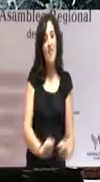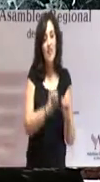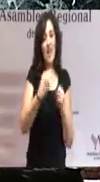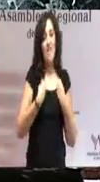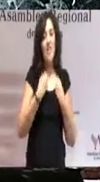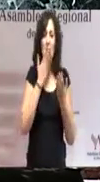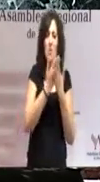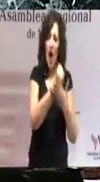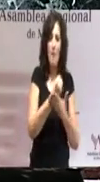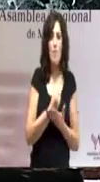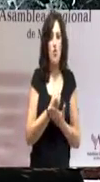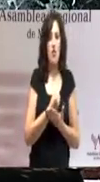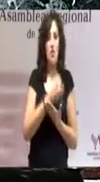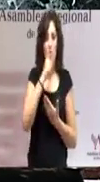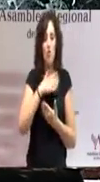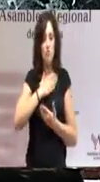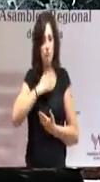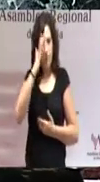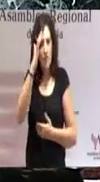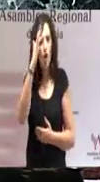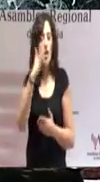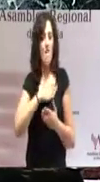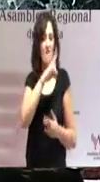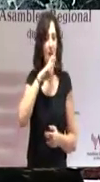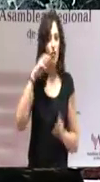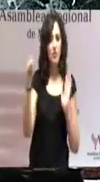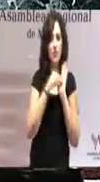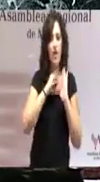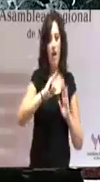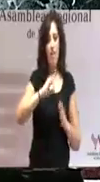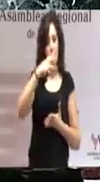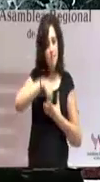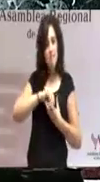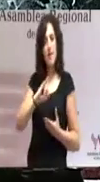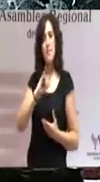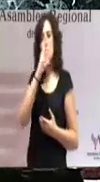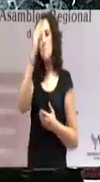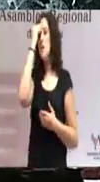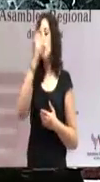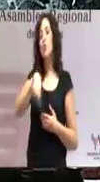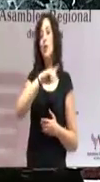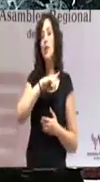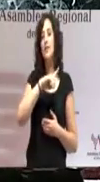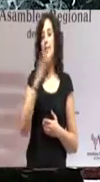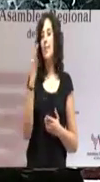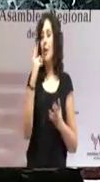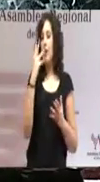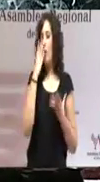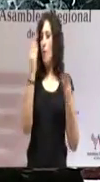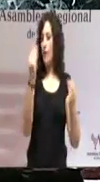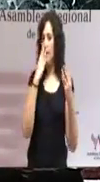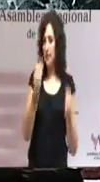pido, porque lo siento, porque va en mi ideología, en mis valores y porque creo que ustedes deben de ser también comprensivos y atender